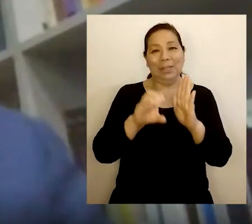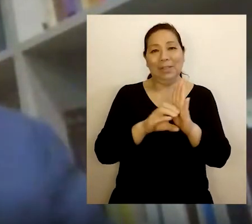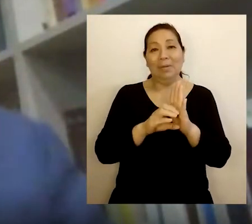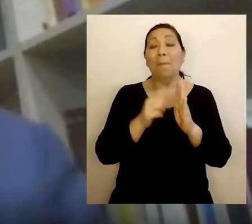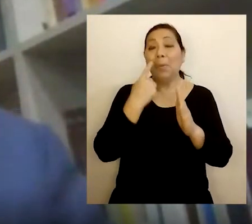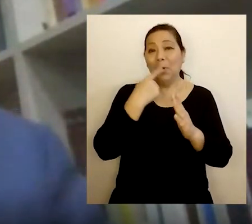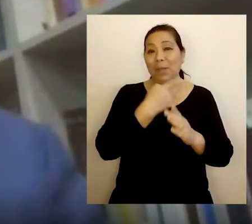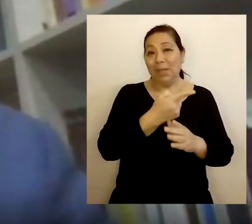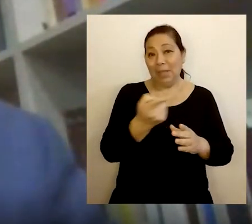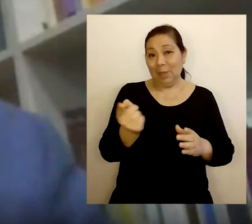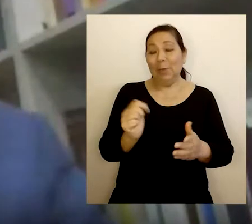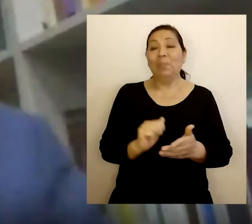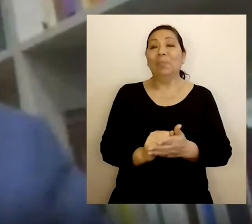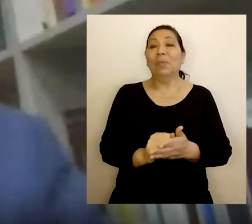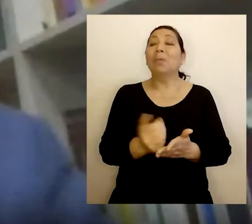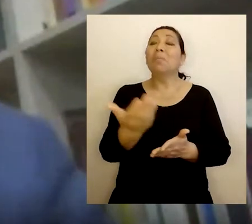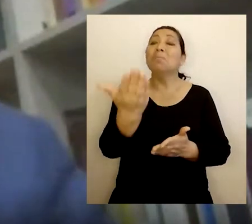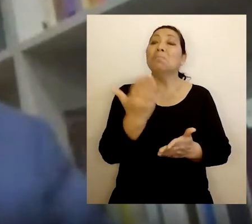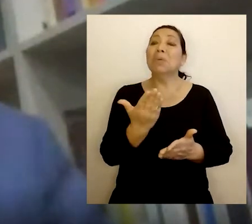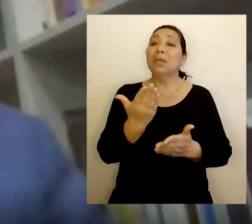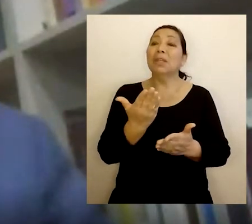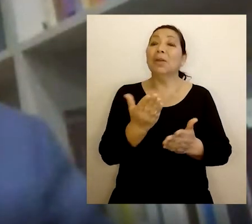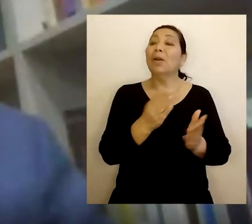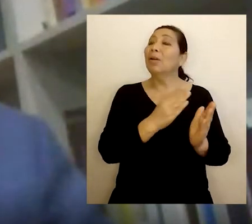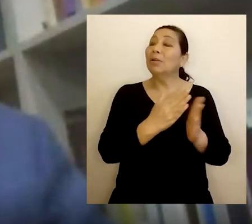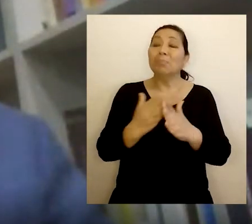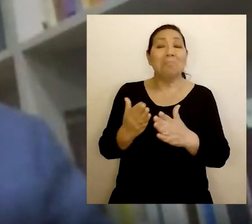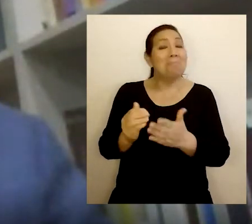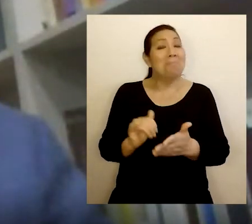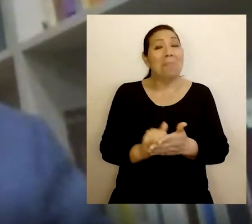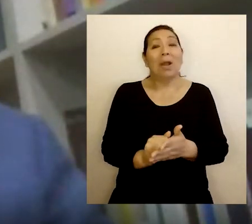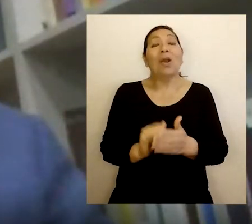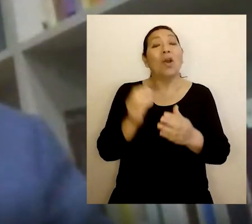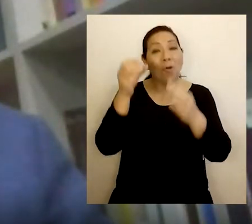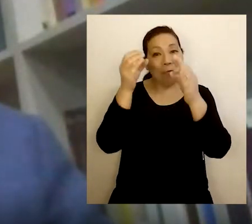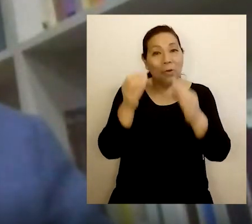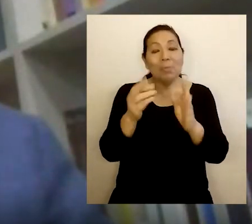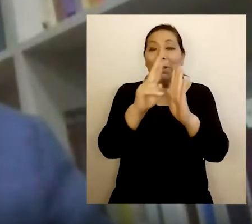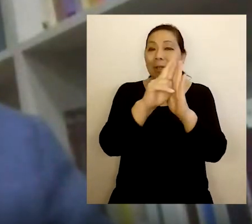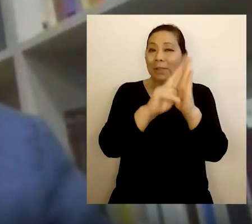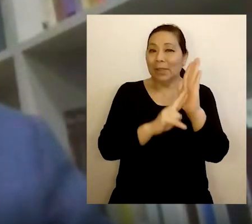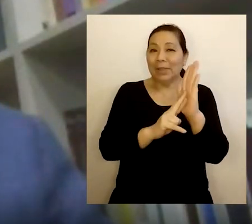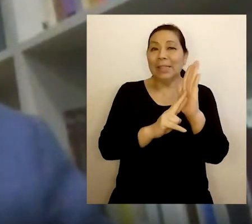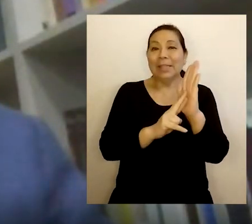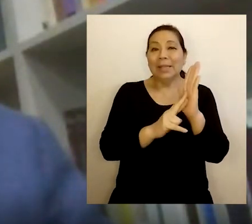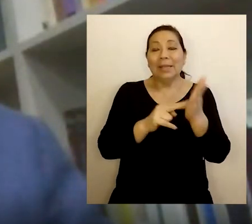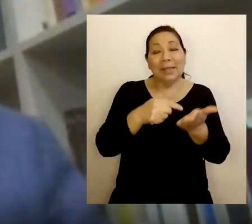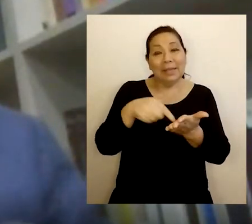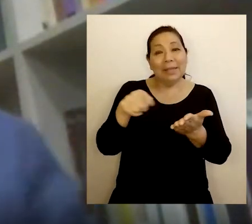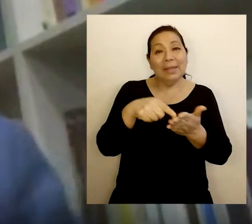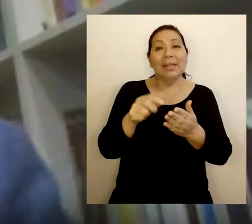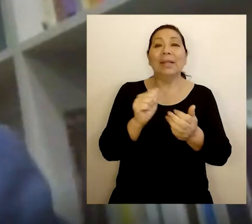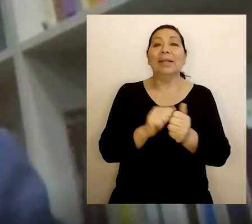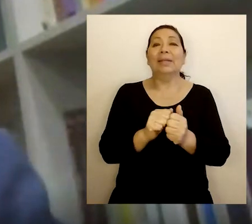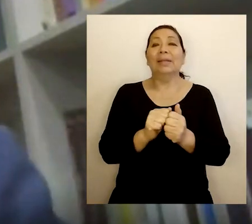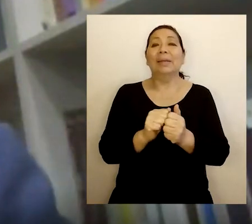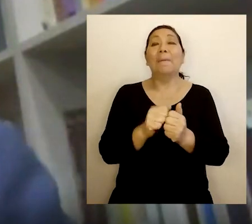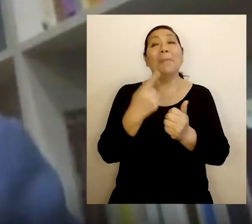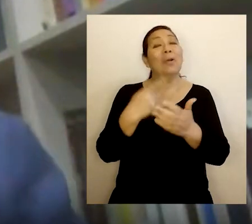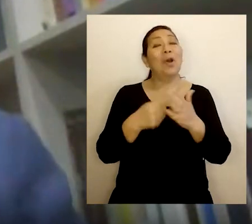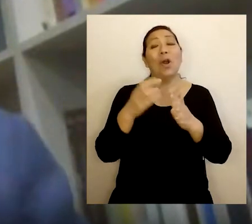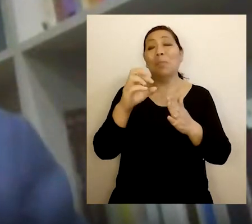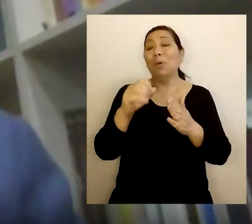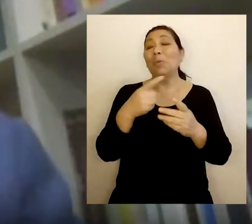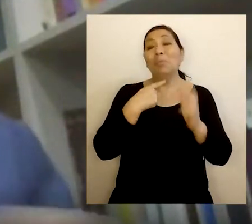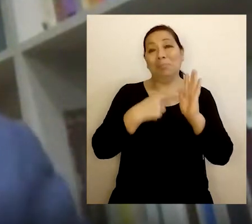Es por ello, señores magistrados, que solicito desestimar el recurso de agravio y se confirmen las resoluciones que vienen en grado y se desestime el habeas